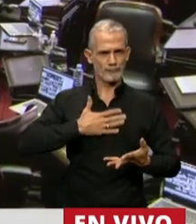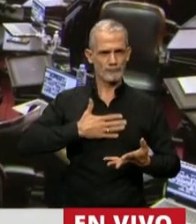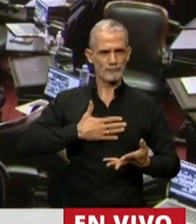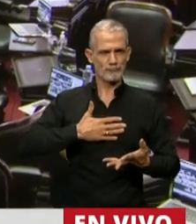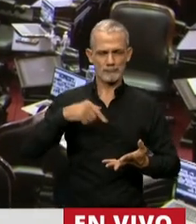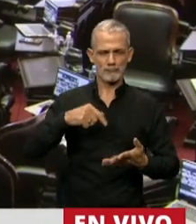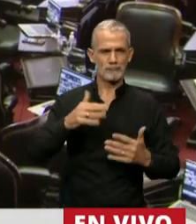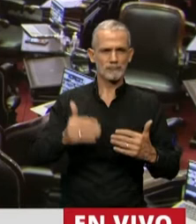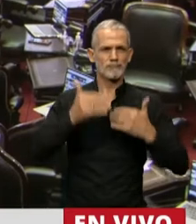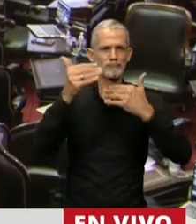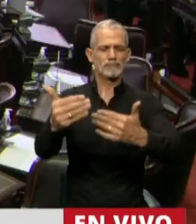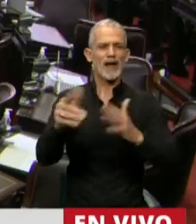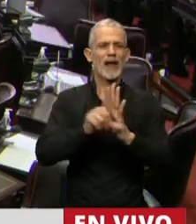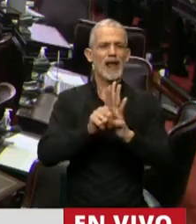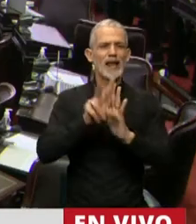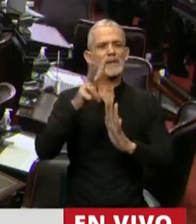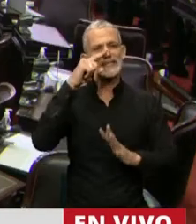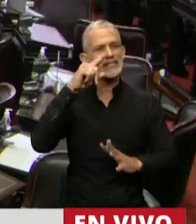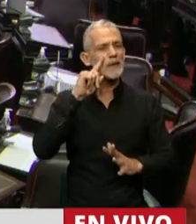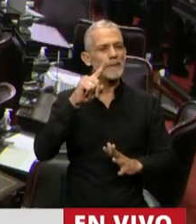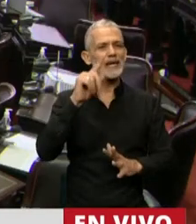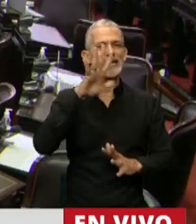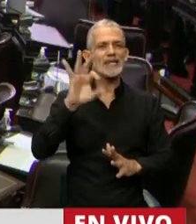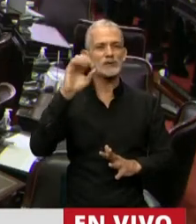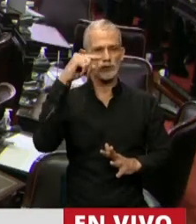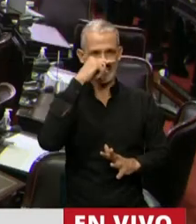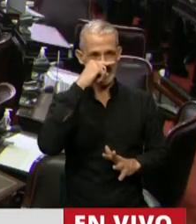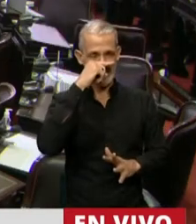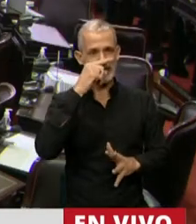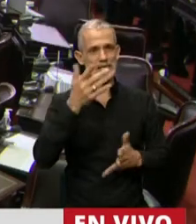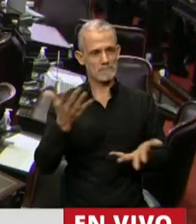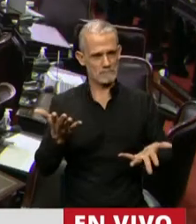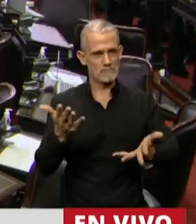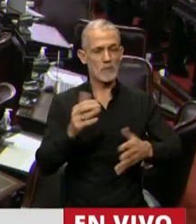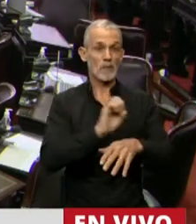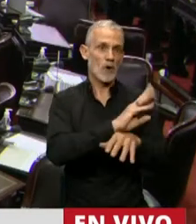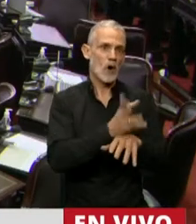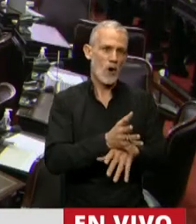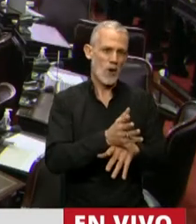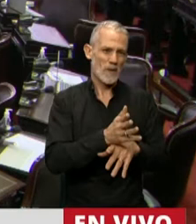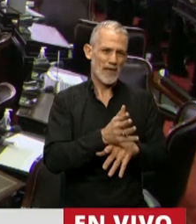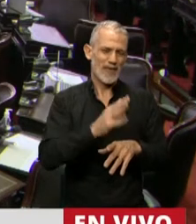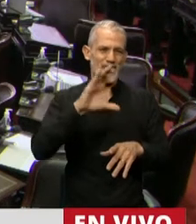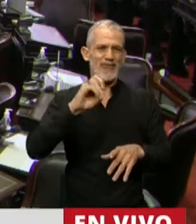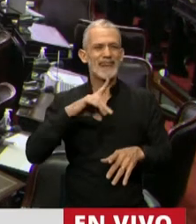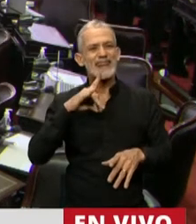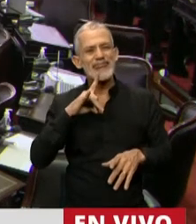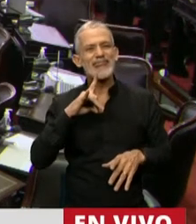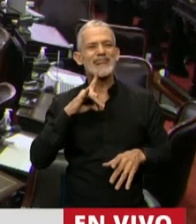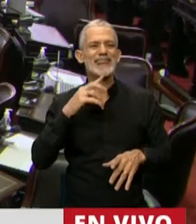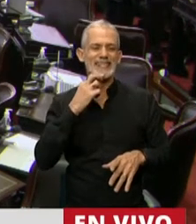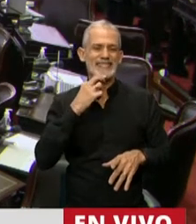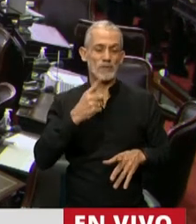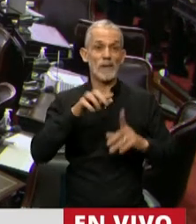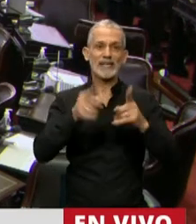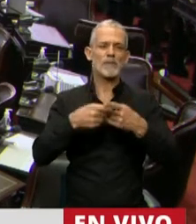esta prórroga a la ley 27.507 por COVID-19, pero también